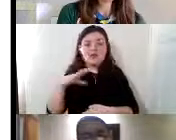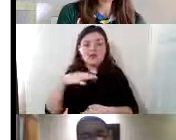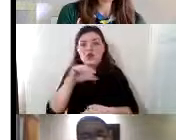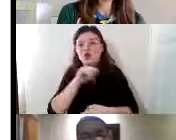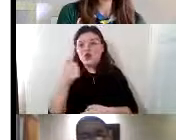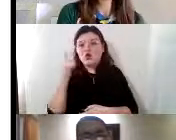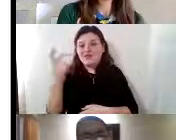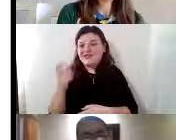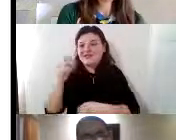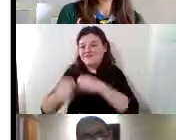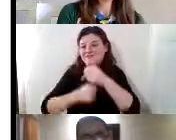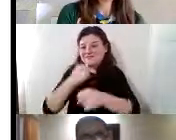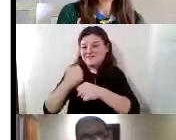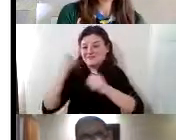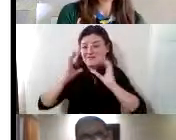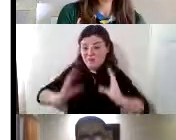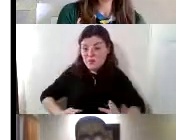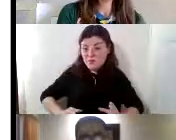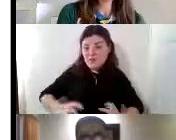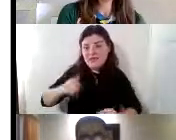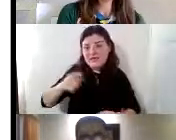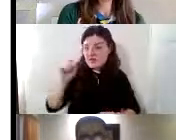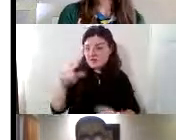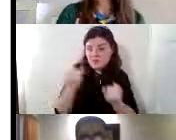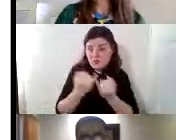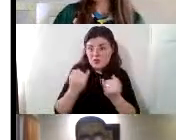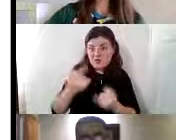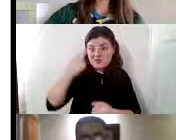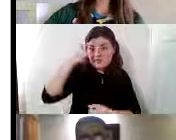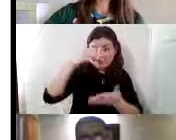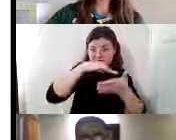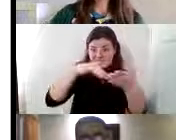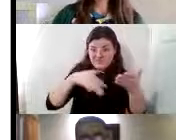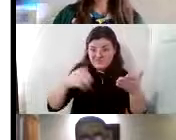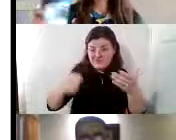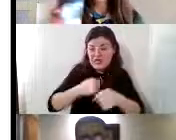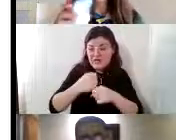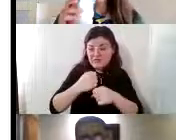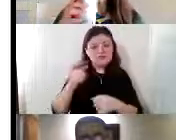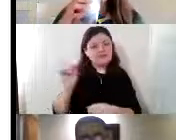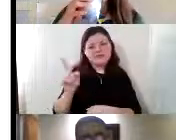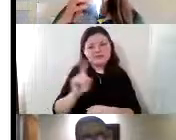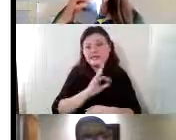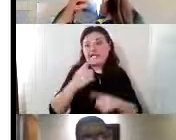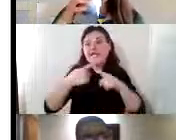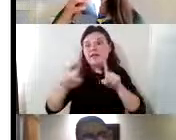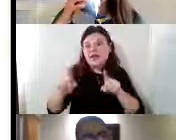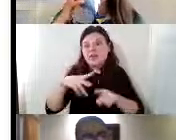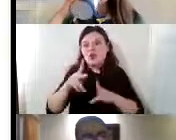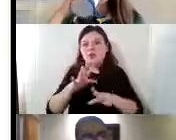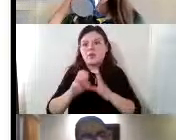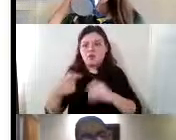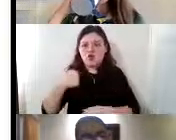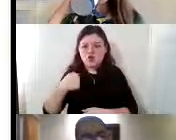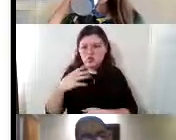biológica no es la misma edad que nuestra edad lectora. A lo mejor yo ya aquí, que biológicamente tengo 29 años, mi